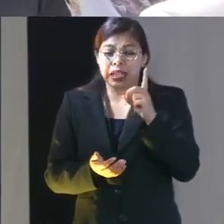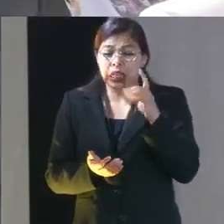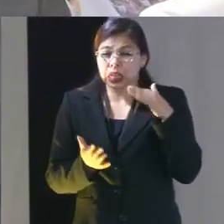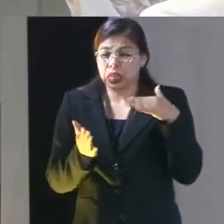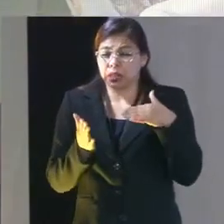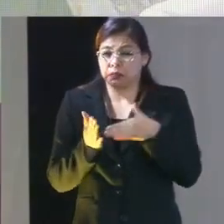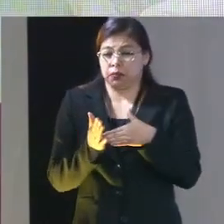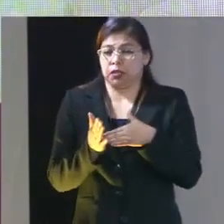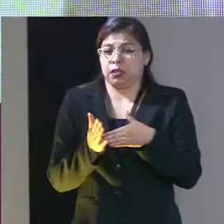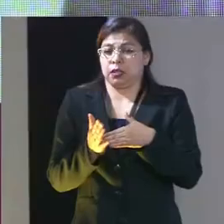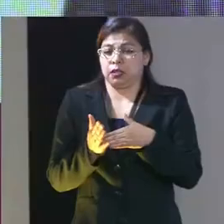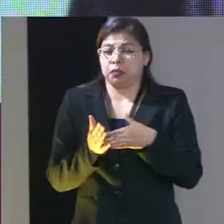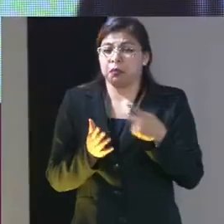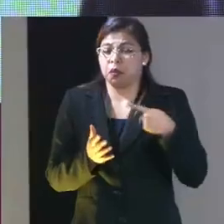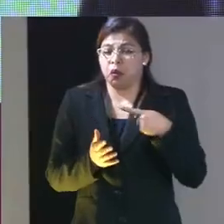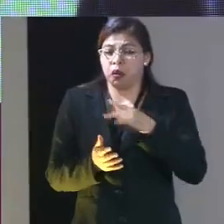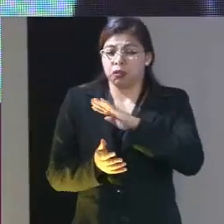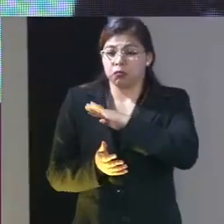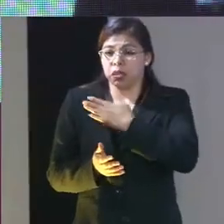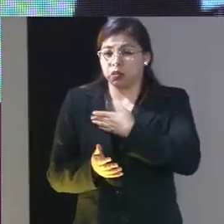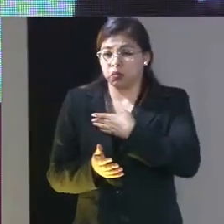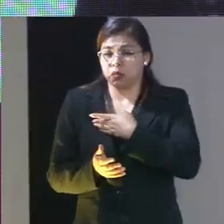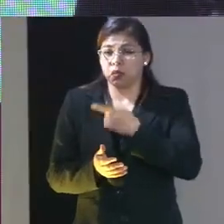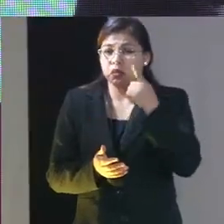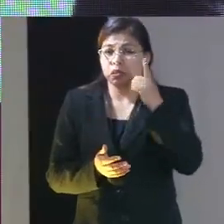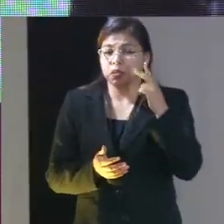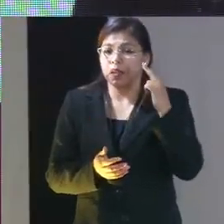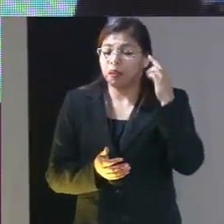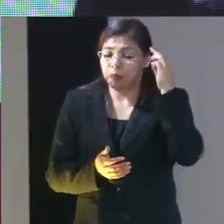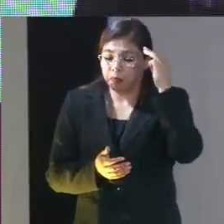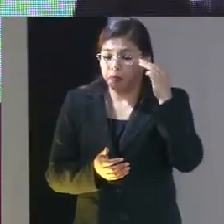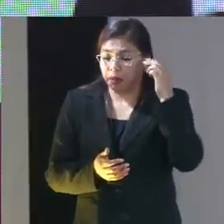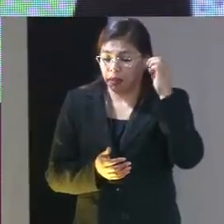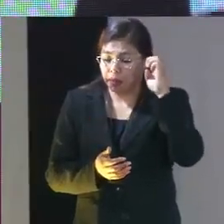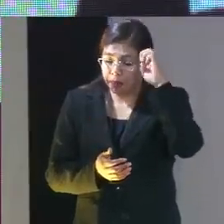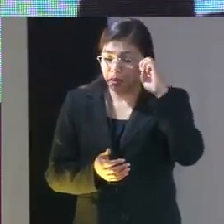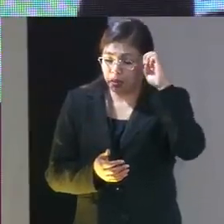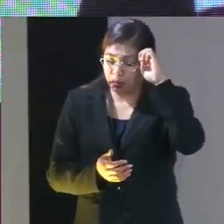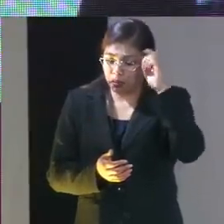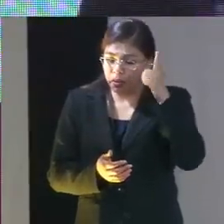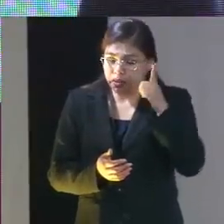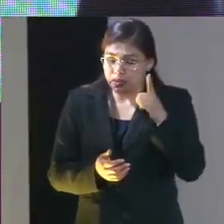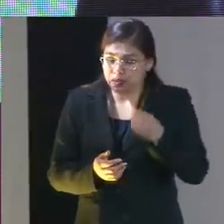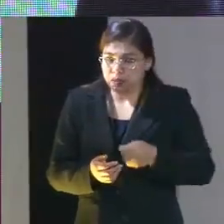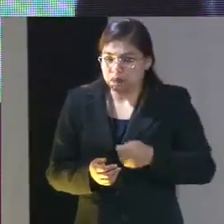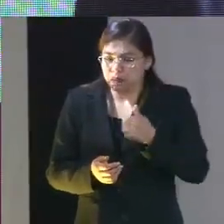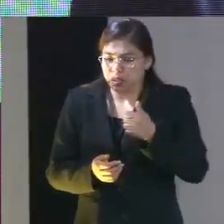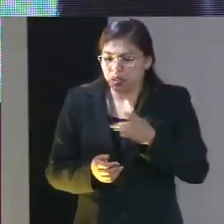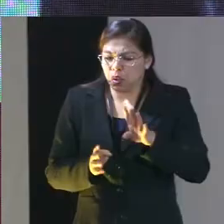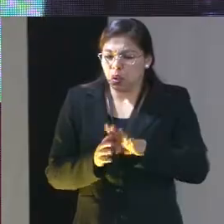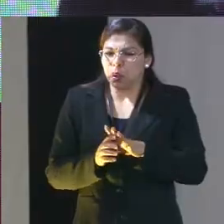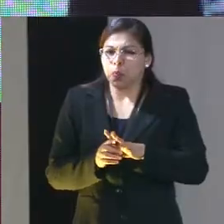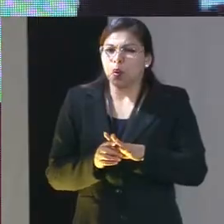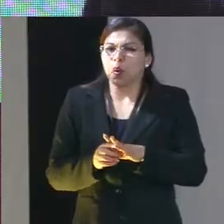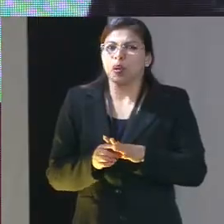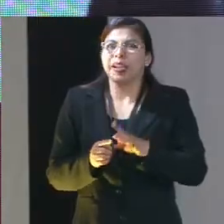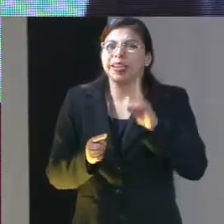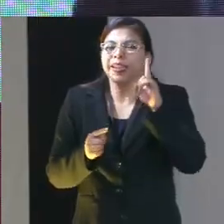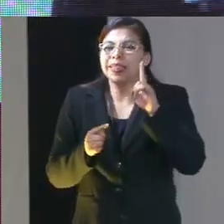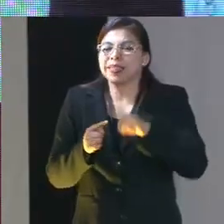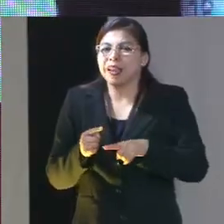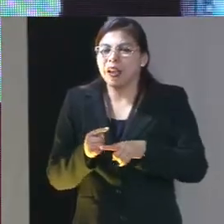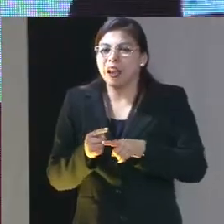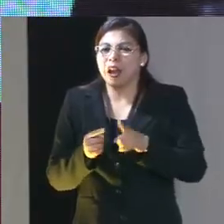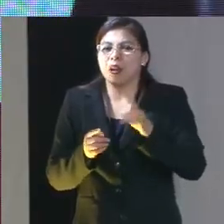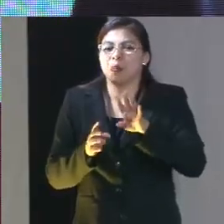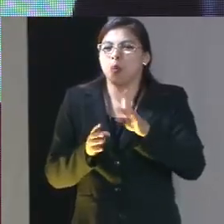españoles. Al emperador, a Carlos I, lo que le importa es extirpar la herejía, contener